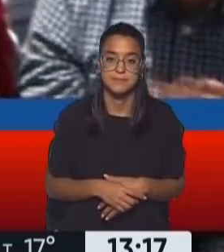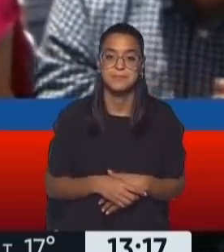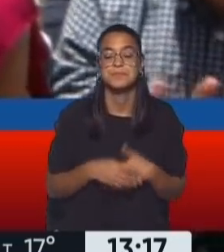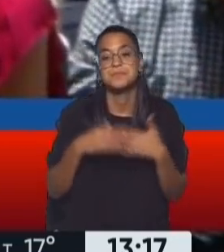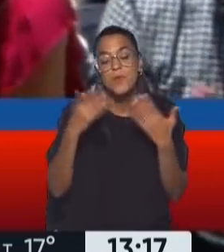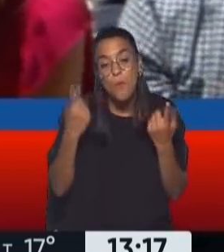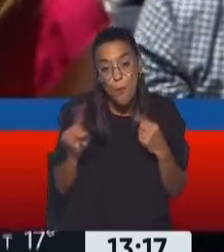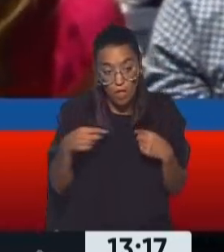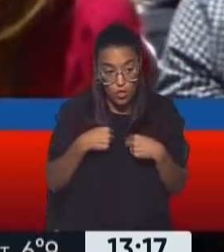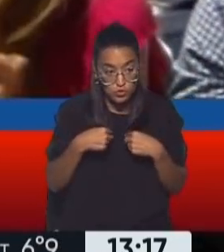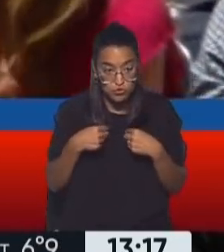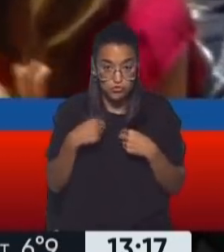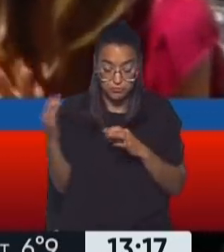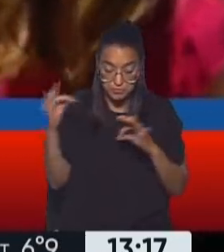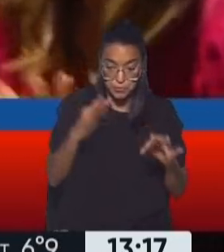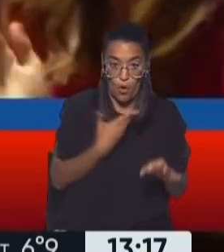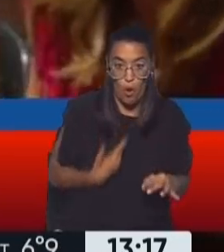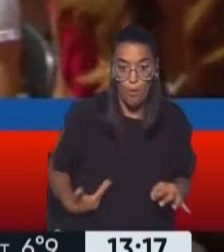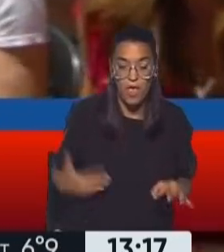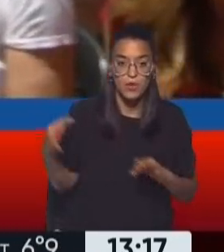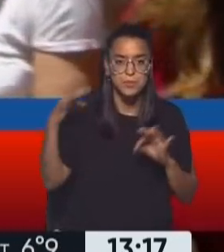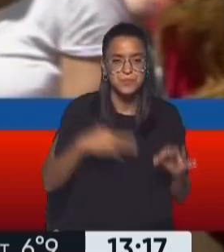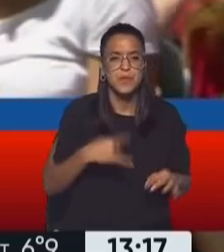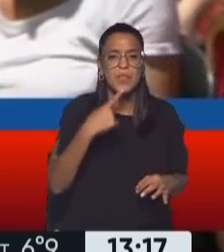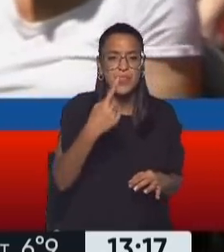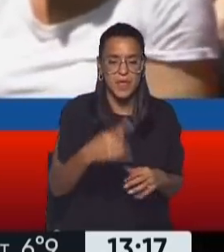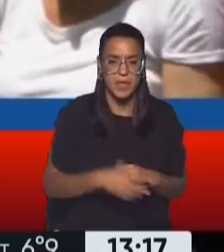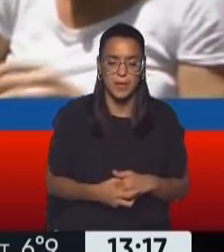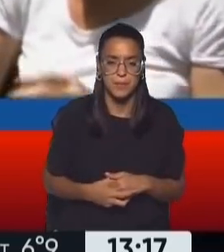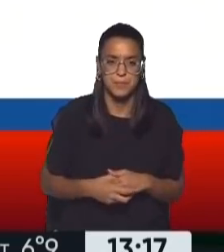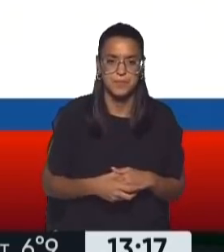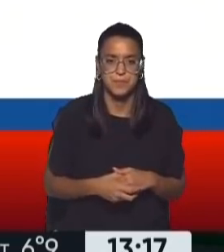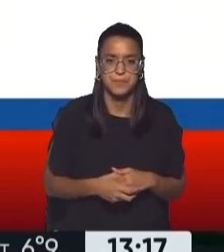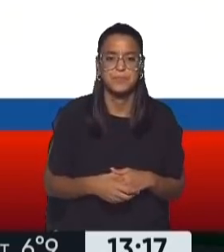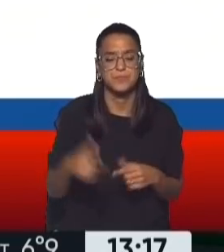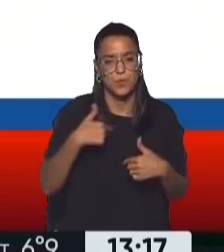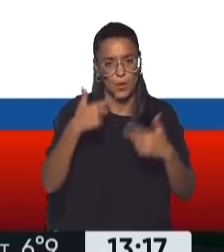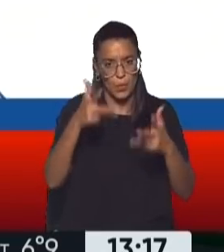Cuando yo llegué al gobierno y planteé